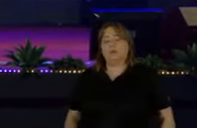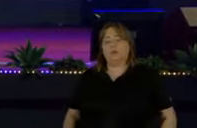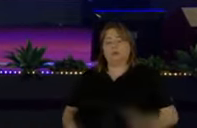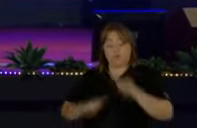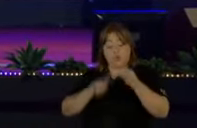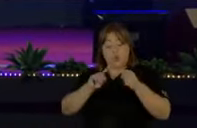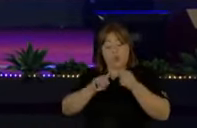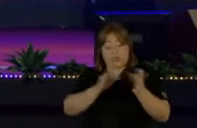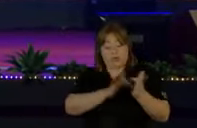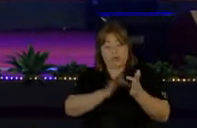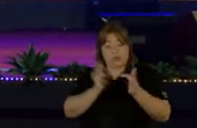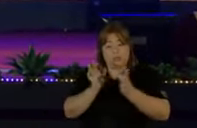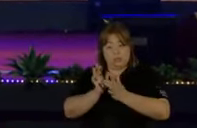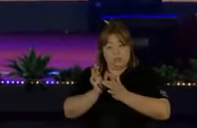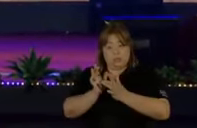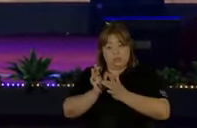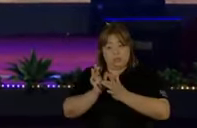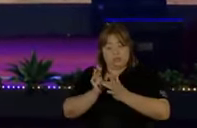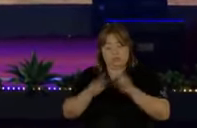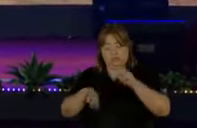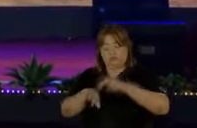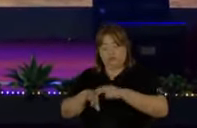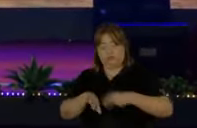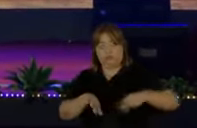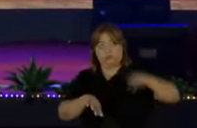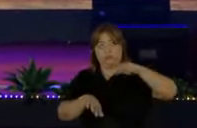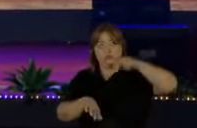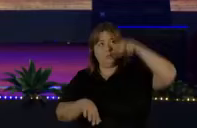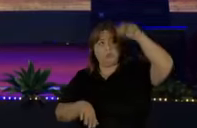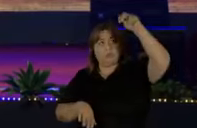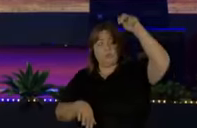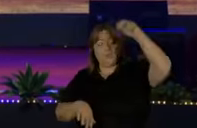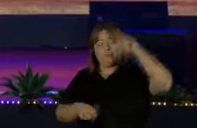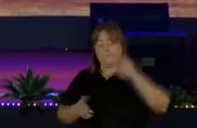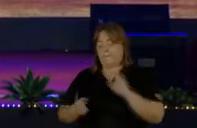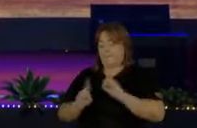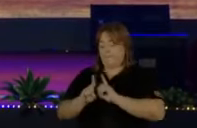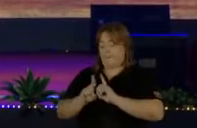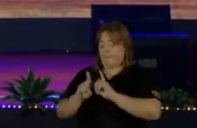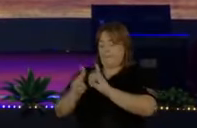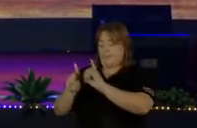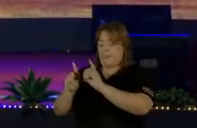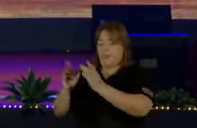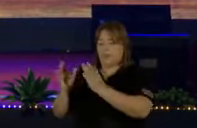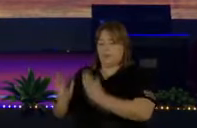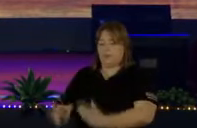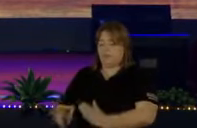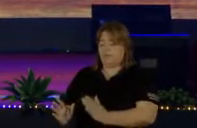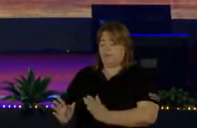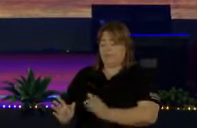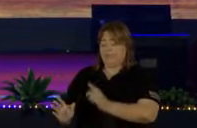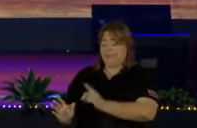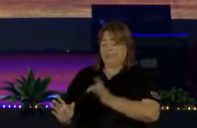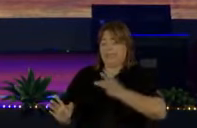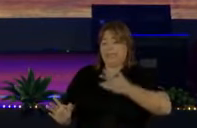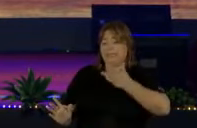Cuando Jesús ascendió al cielo, los discípulos se sintieron